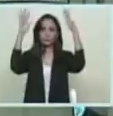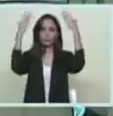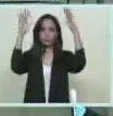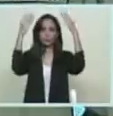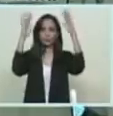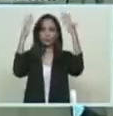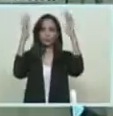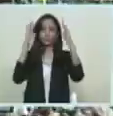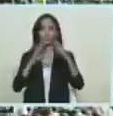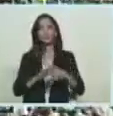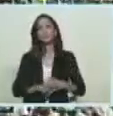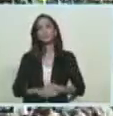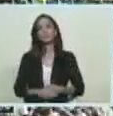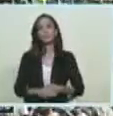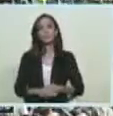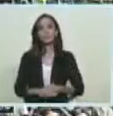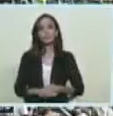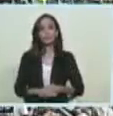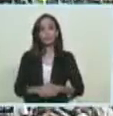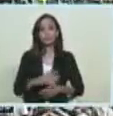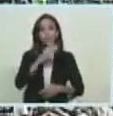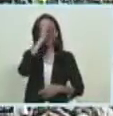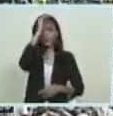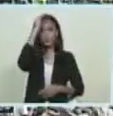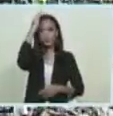Armada Nacional Bolivariana!